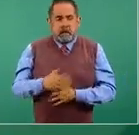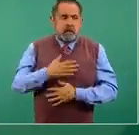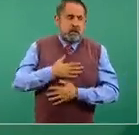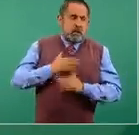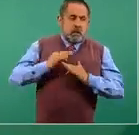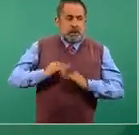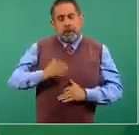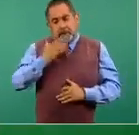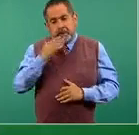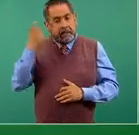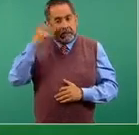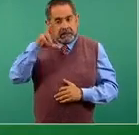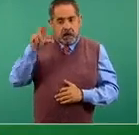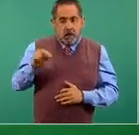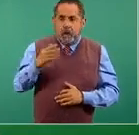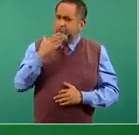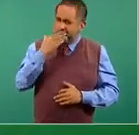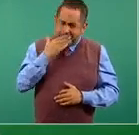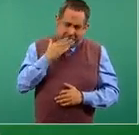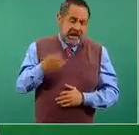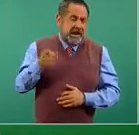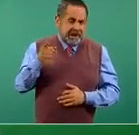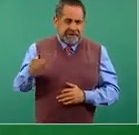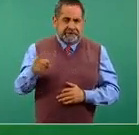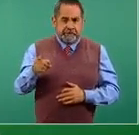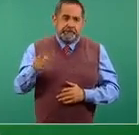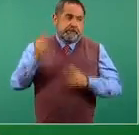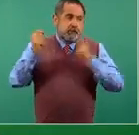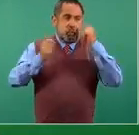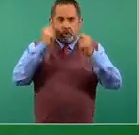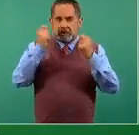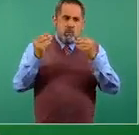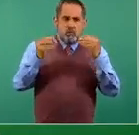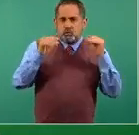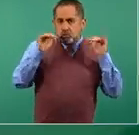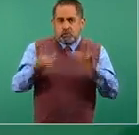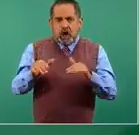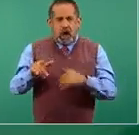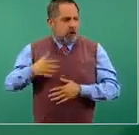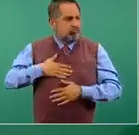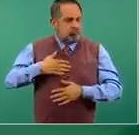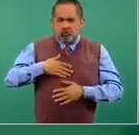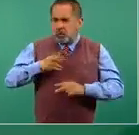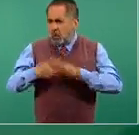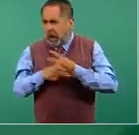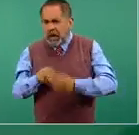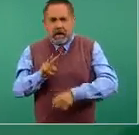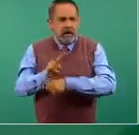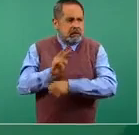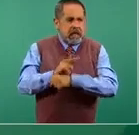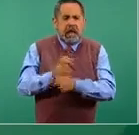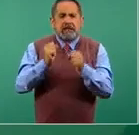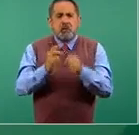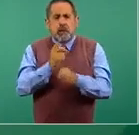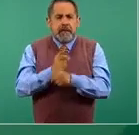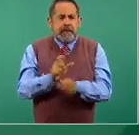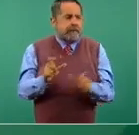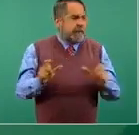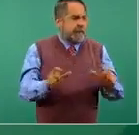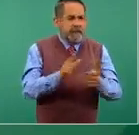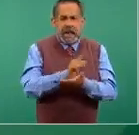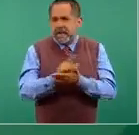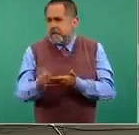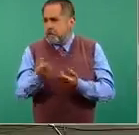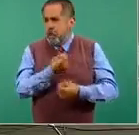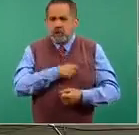tranquilidad. Quintana Roo, siendo un estado que depende de la industria turística, se tomó muy en serio la seguridad sanitaria en la industria turística,